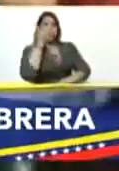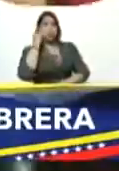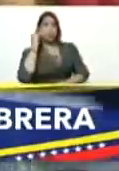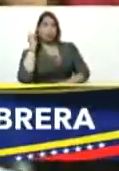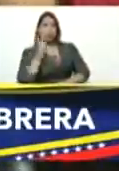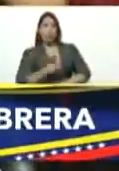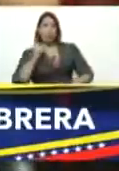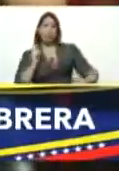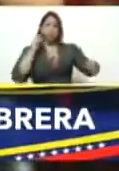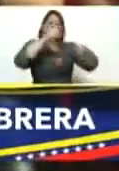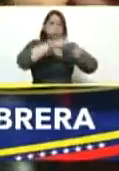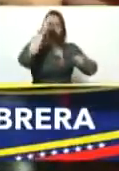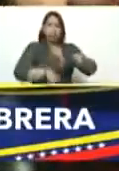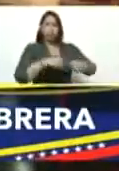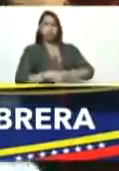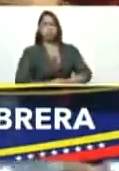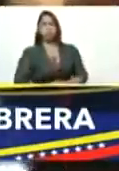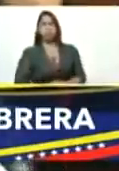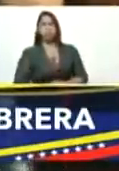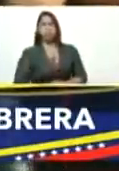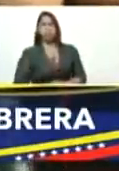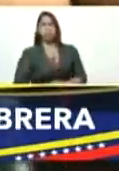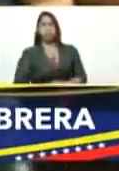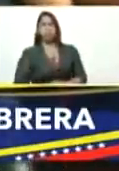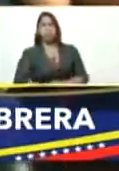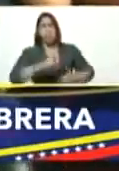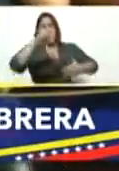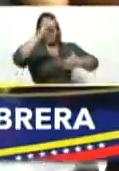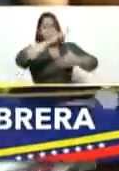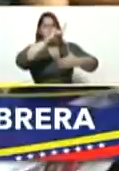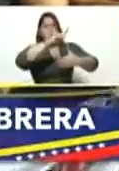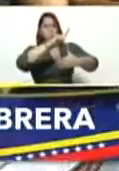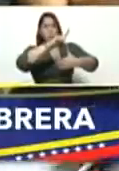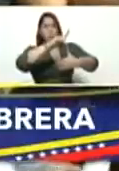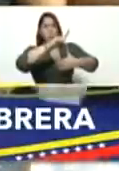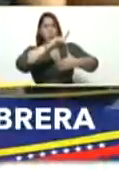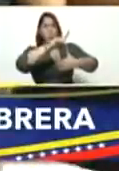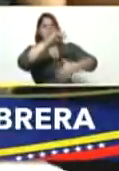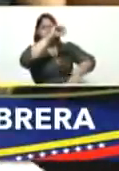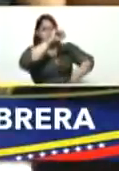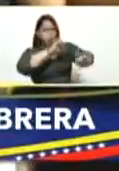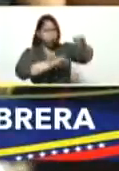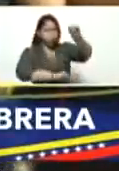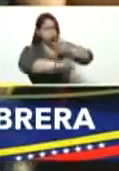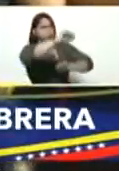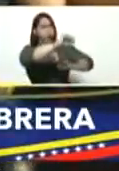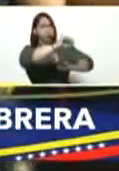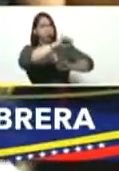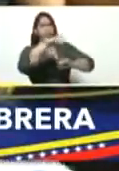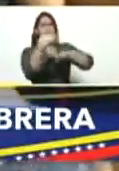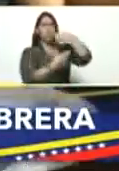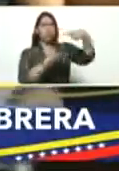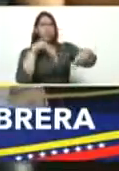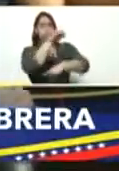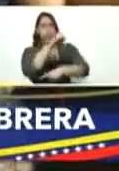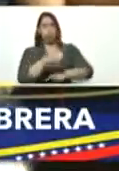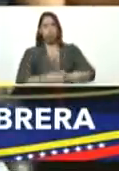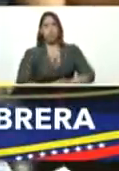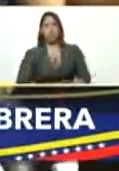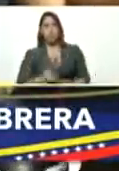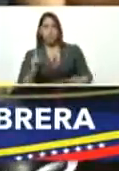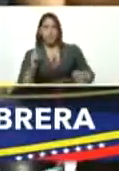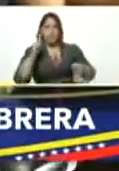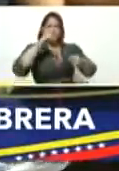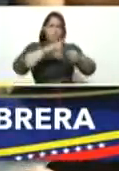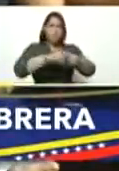une sobre todo en la latinoamericana para la defensa de las revoluciones es parte